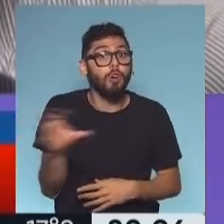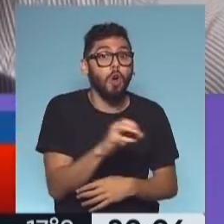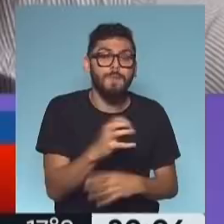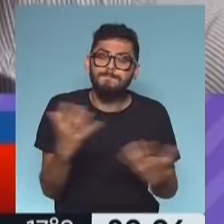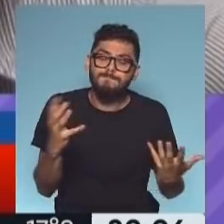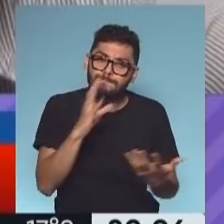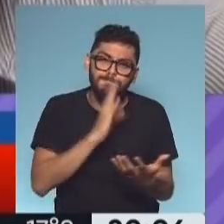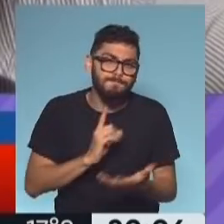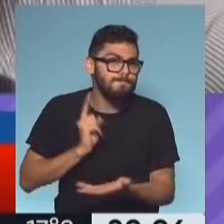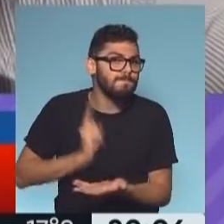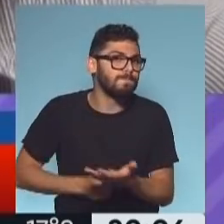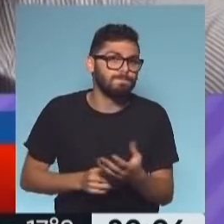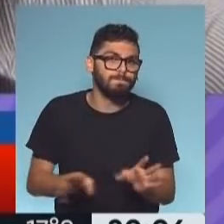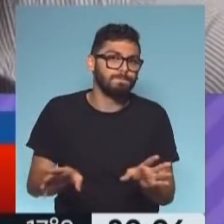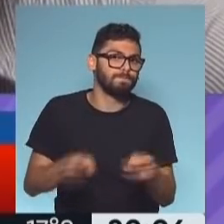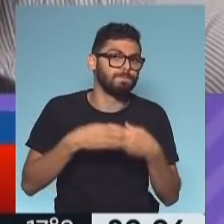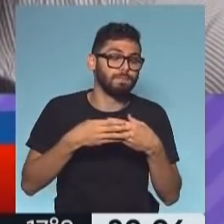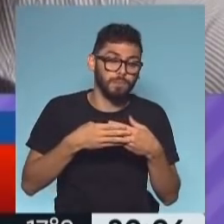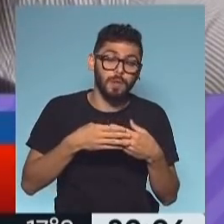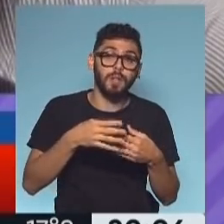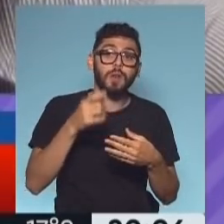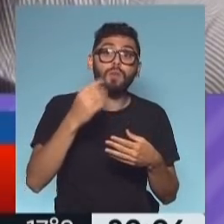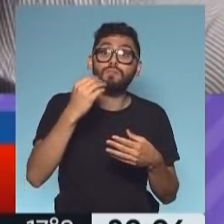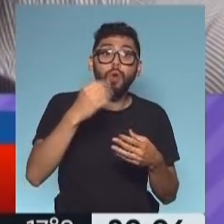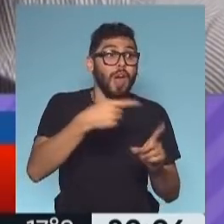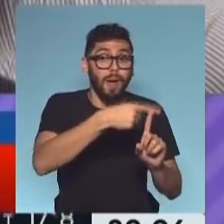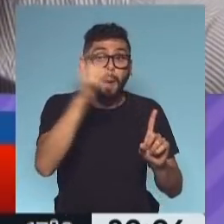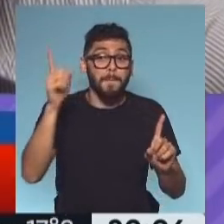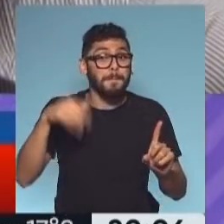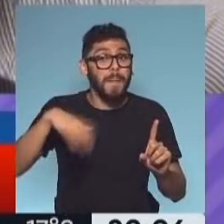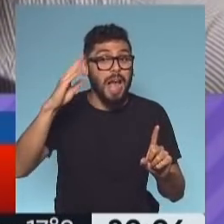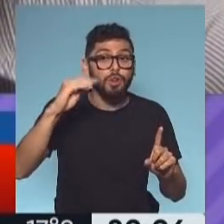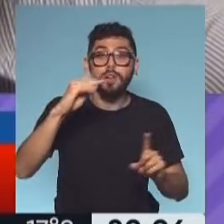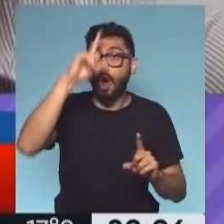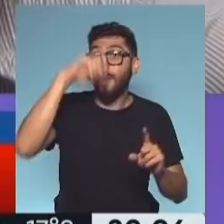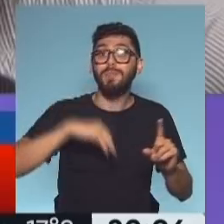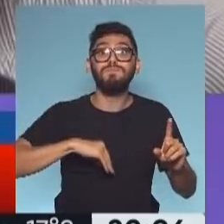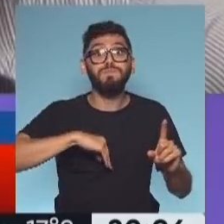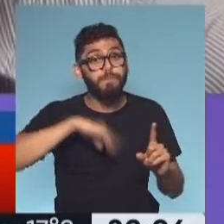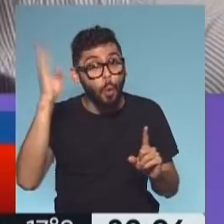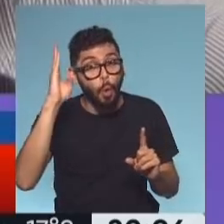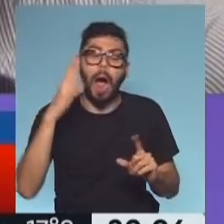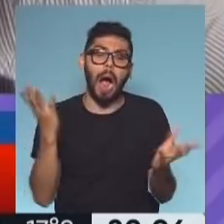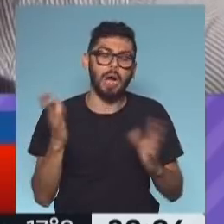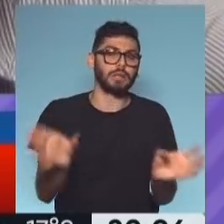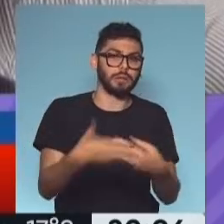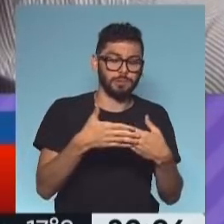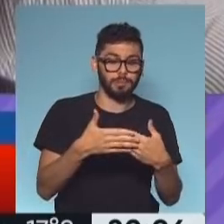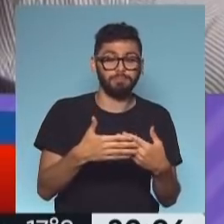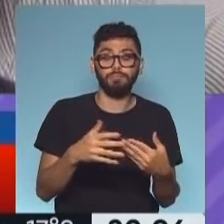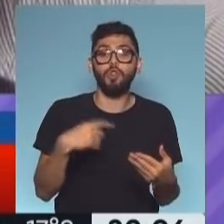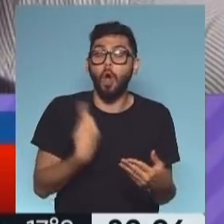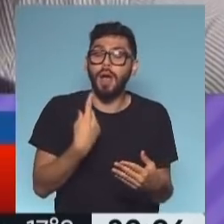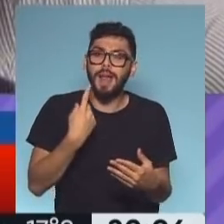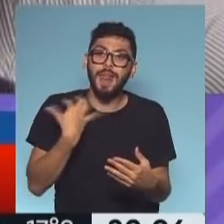mayores, muchos de ellos luego de la saturación del sistema de salud. Creo que nuestro trabajo hasta ahora viene siendo estar siempre por delante de la pandemia y